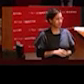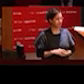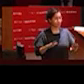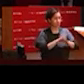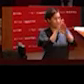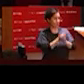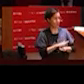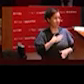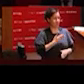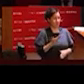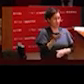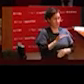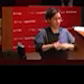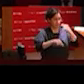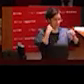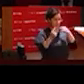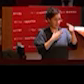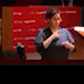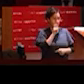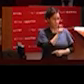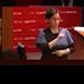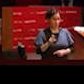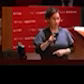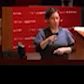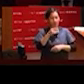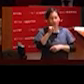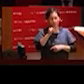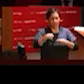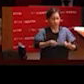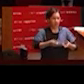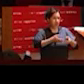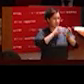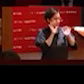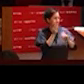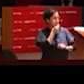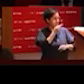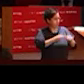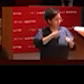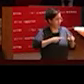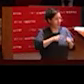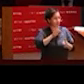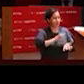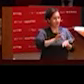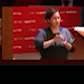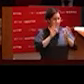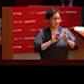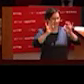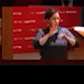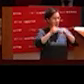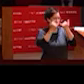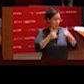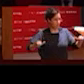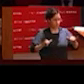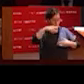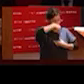catering de la fundación eh donde damos almuerzos y servicios especiales para Vento